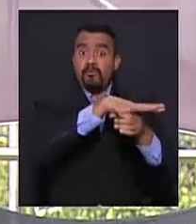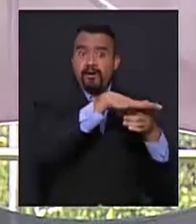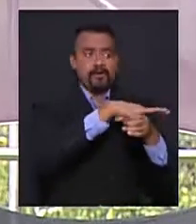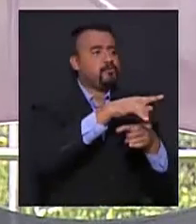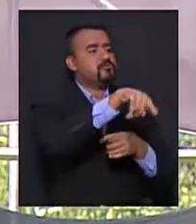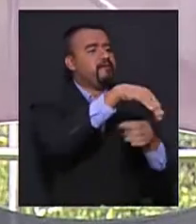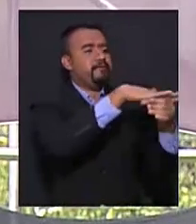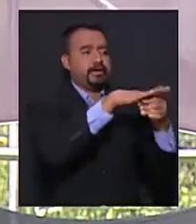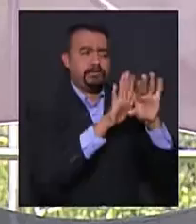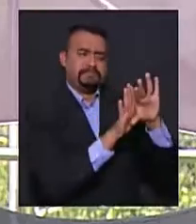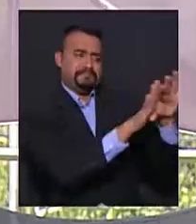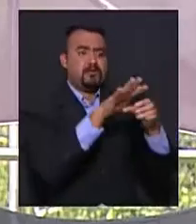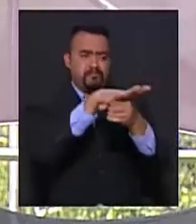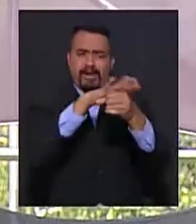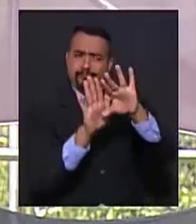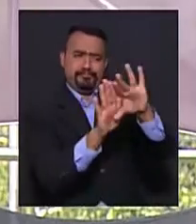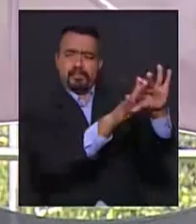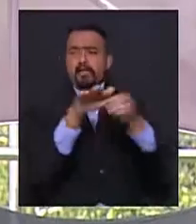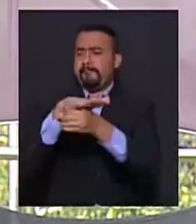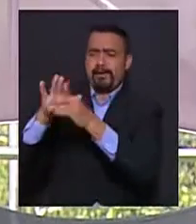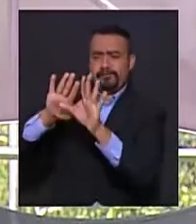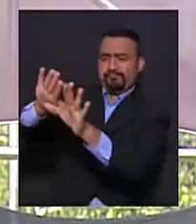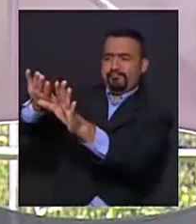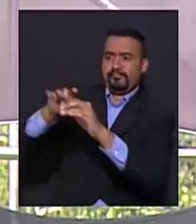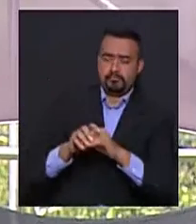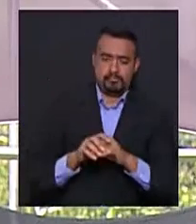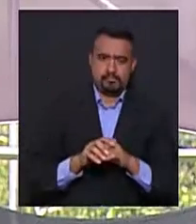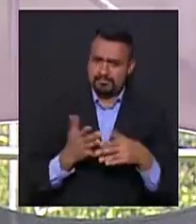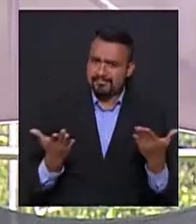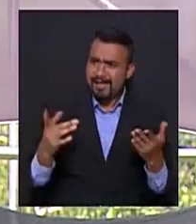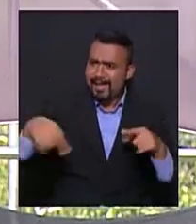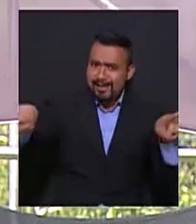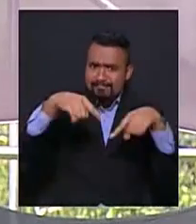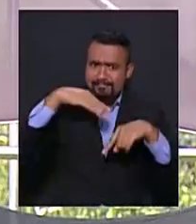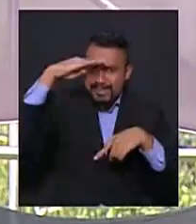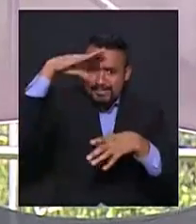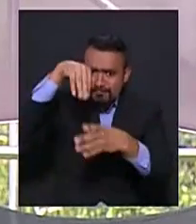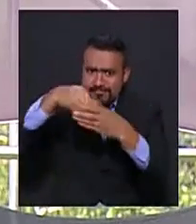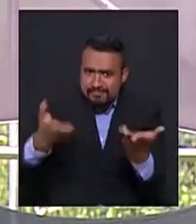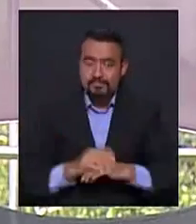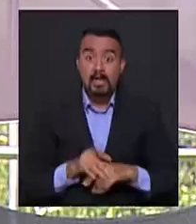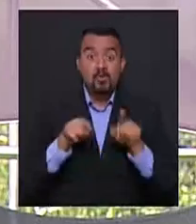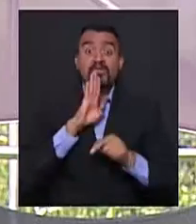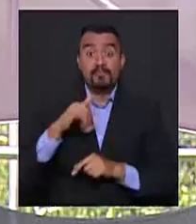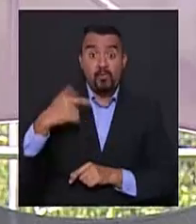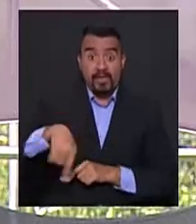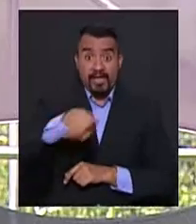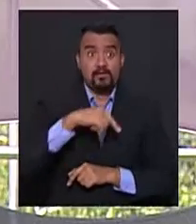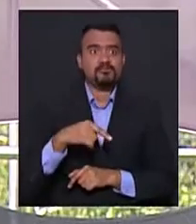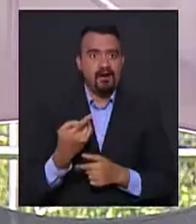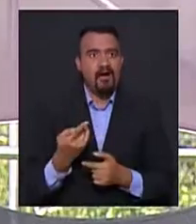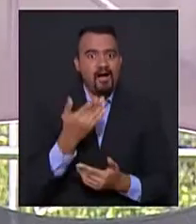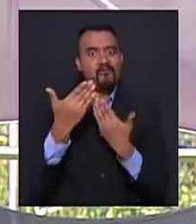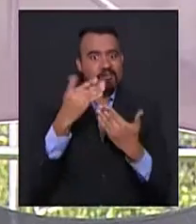no a la ciudad. Jóvenes a los que se les ha enseñado a temer y no a confiar.